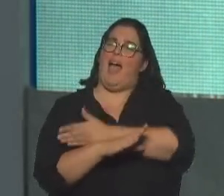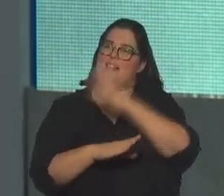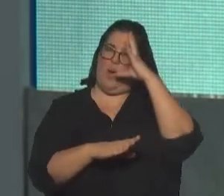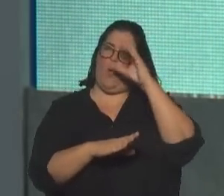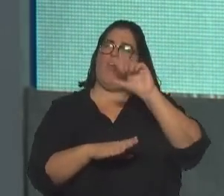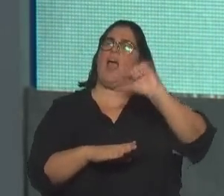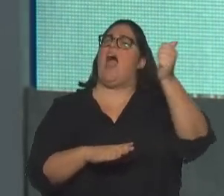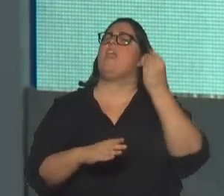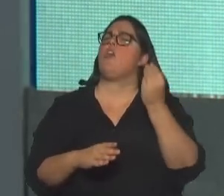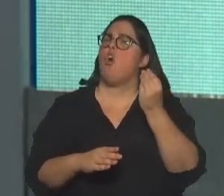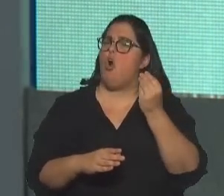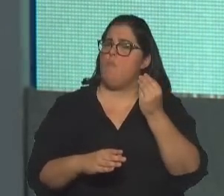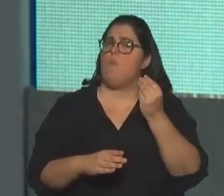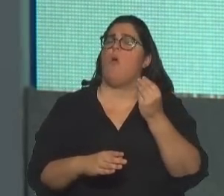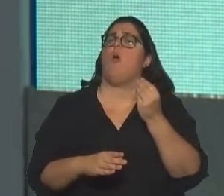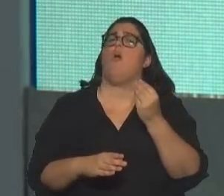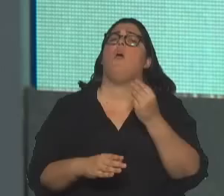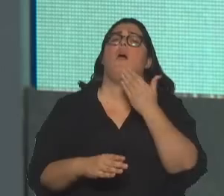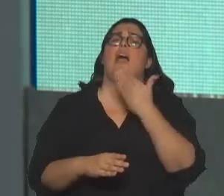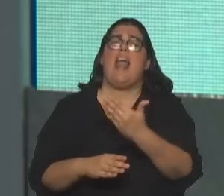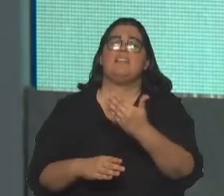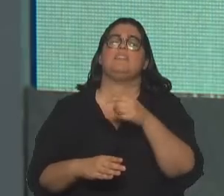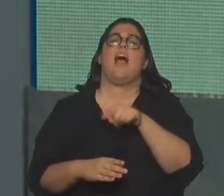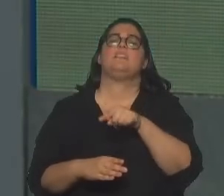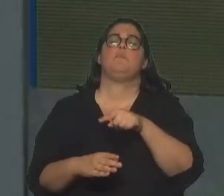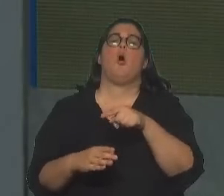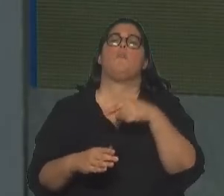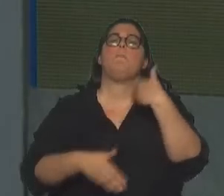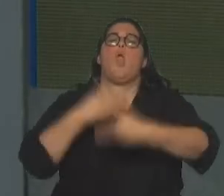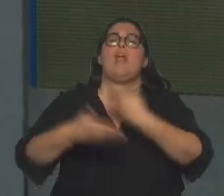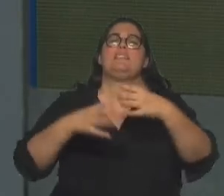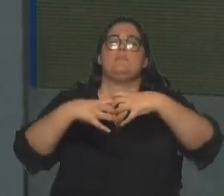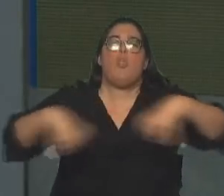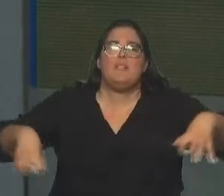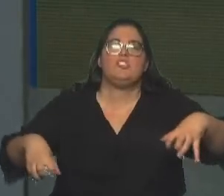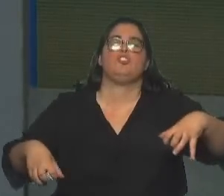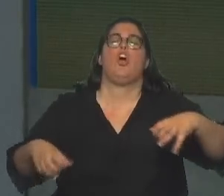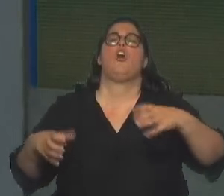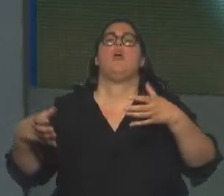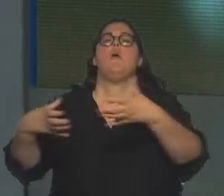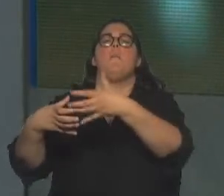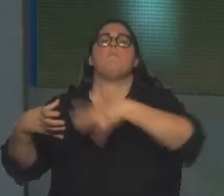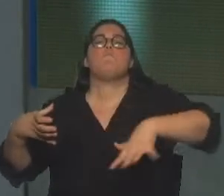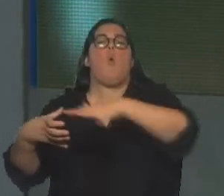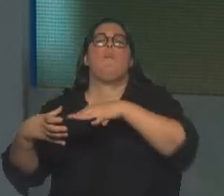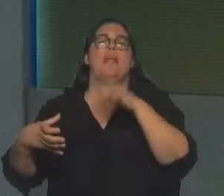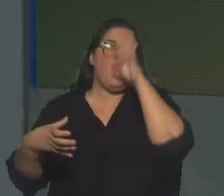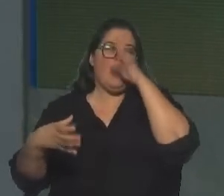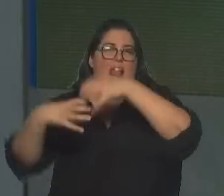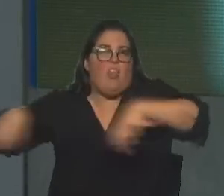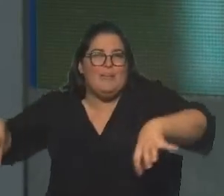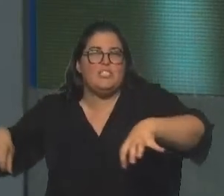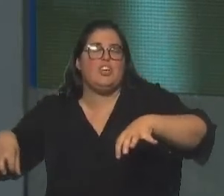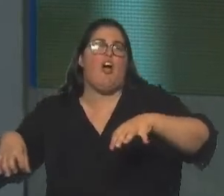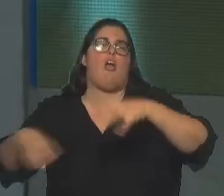recordémoslo, fue también en parte por esta división del progresismo y del movimiento indígena centralmente, en